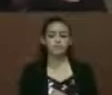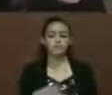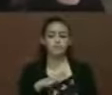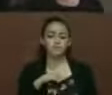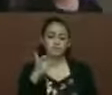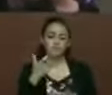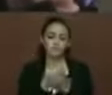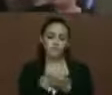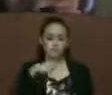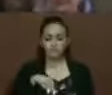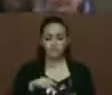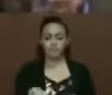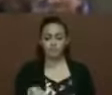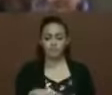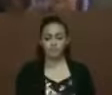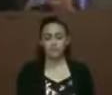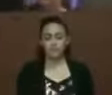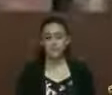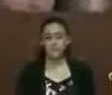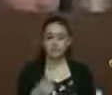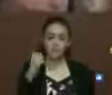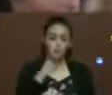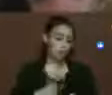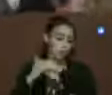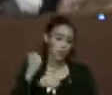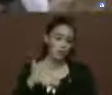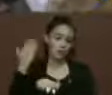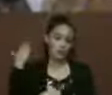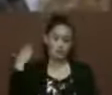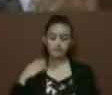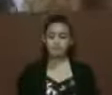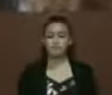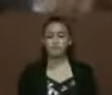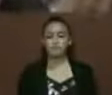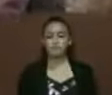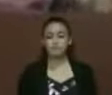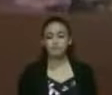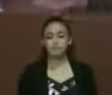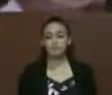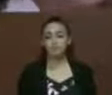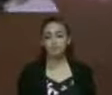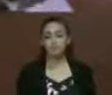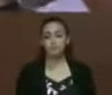dinero. El año pasado la cifra